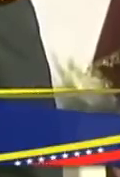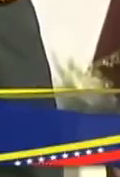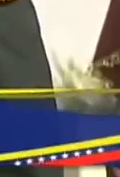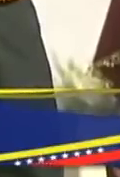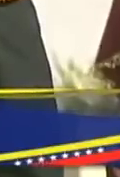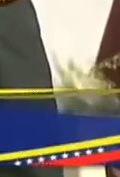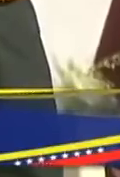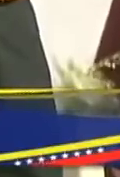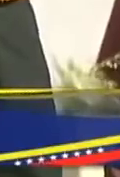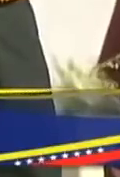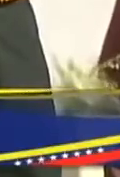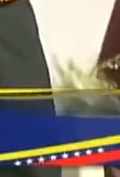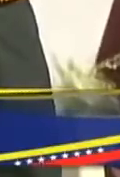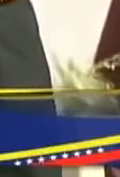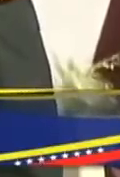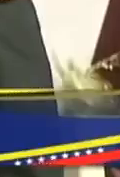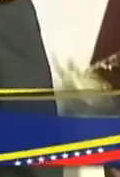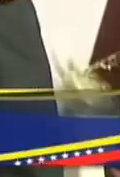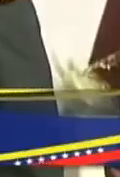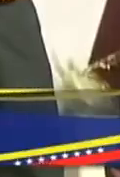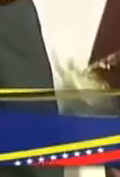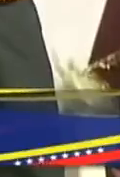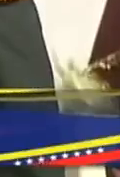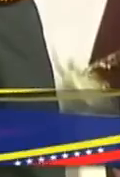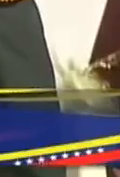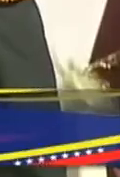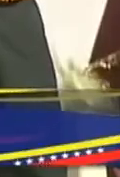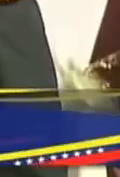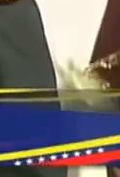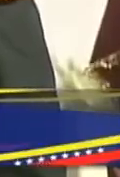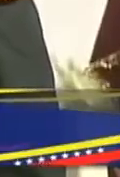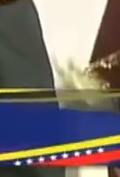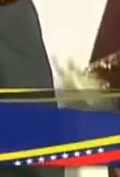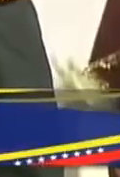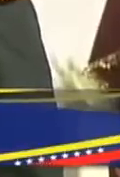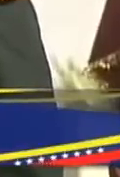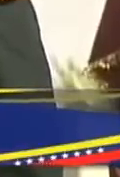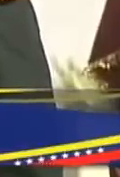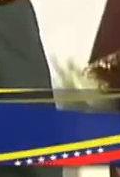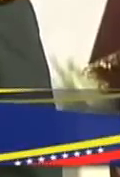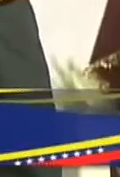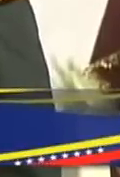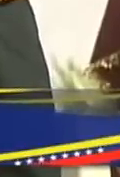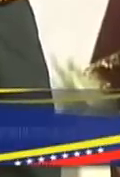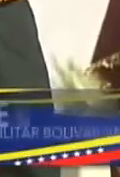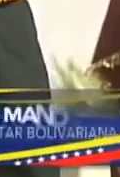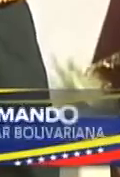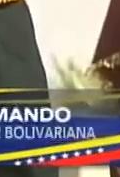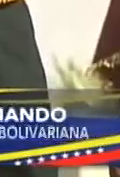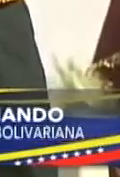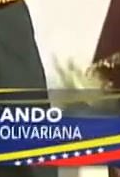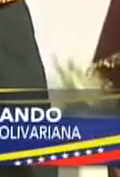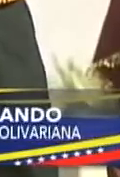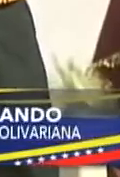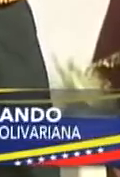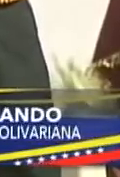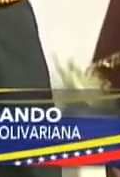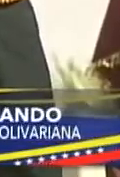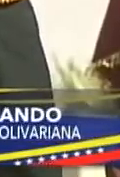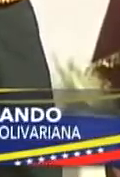la transmisión de mando de los componentes Armada Bolivariana y Aviación Militar Bolivariana.